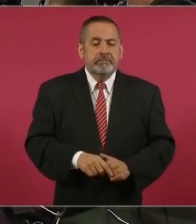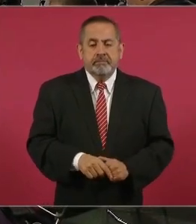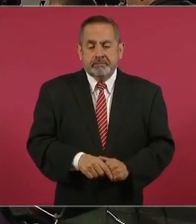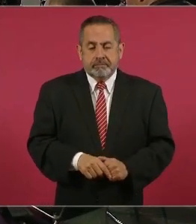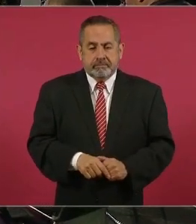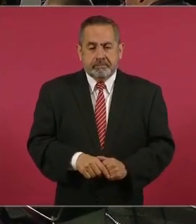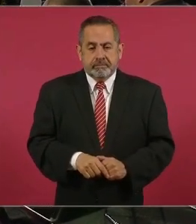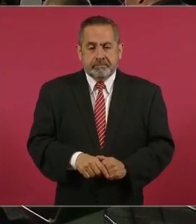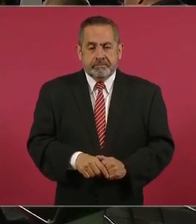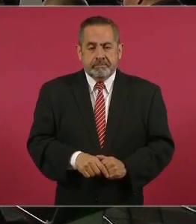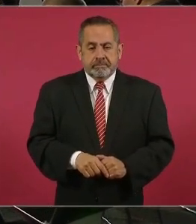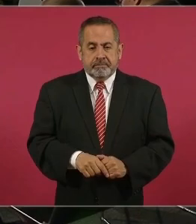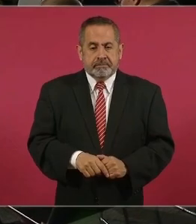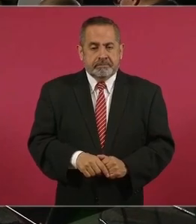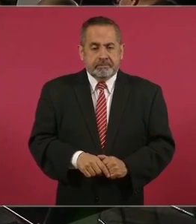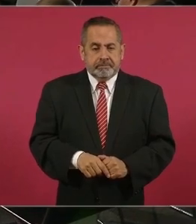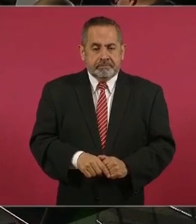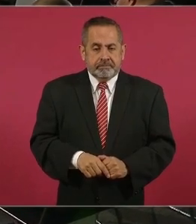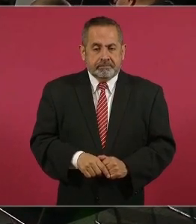pues